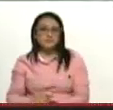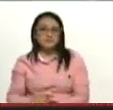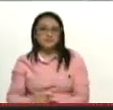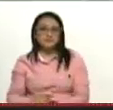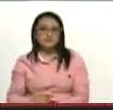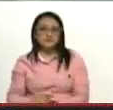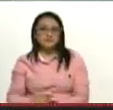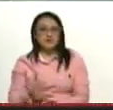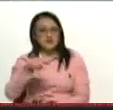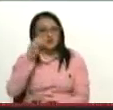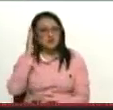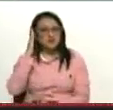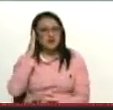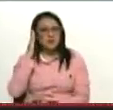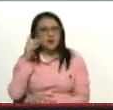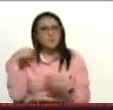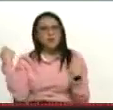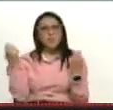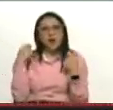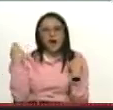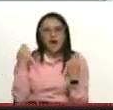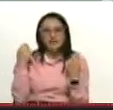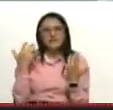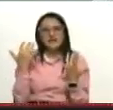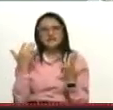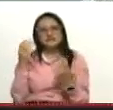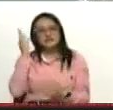Y saben qué es propaganda